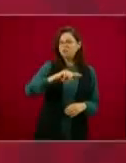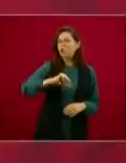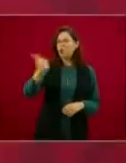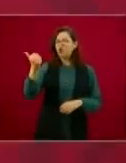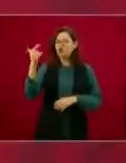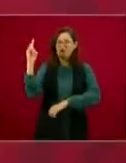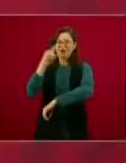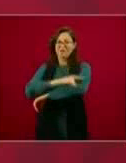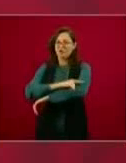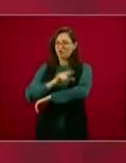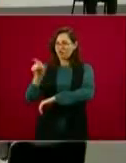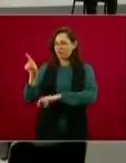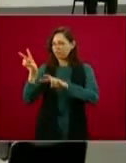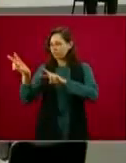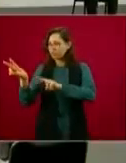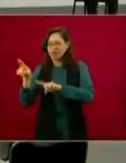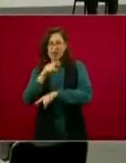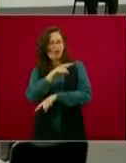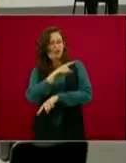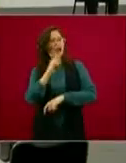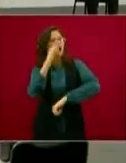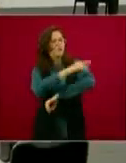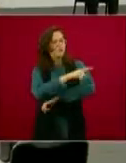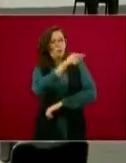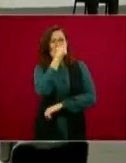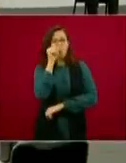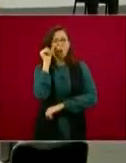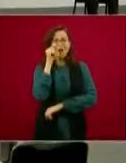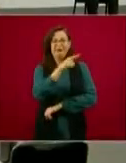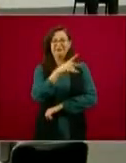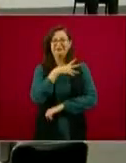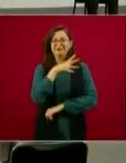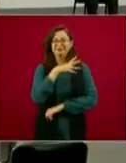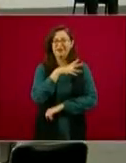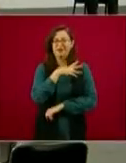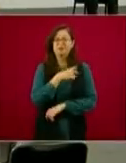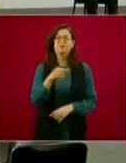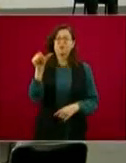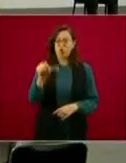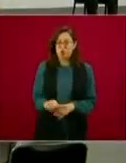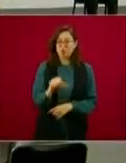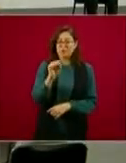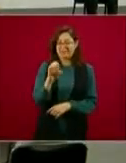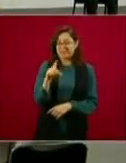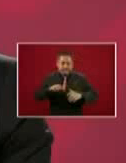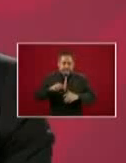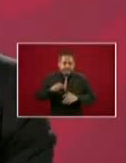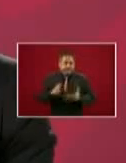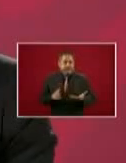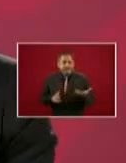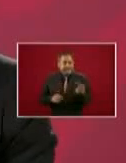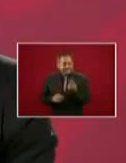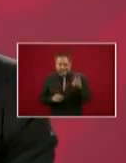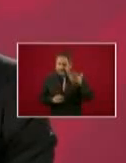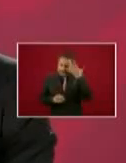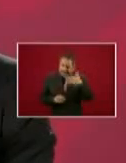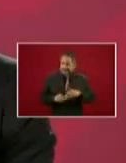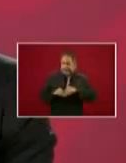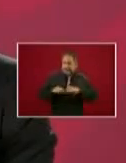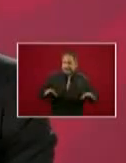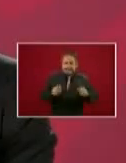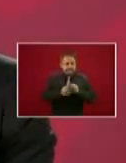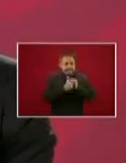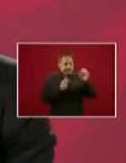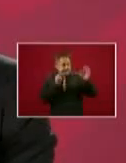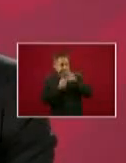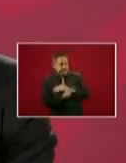hombre trabajador, pero con muchos complejos. La hija, después de un par de meses, lo cortó para andar con, pues, Juan el panadero. ¡Ay, fíjate